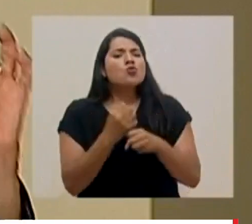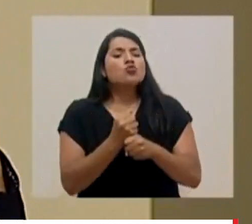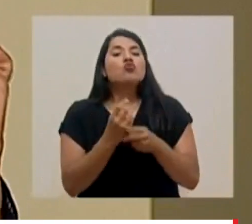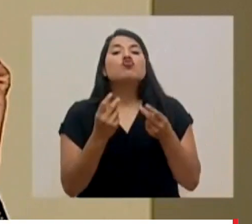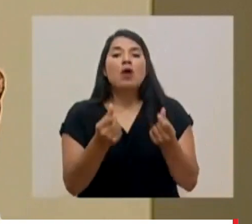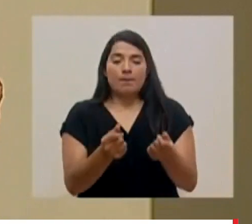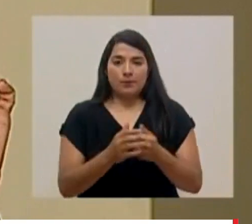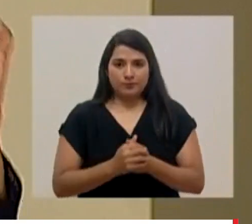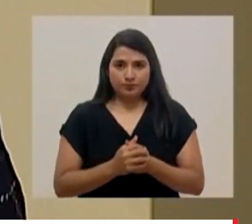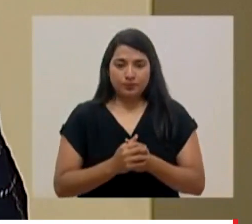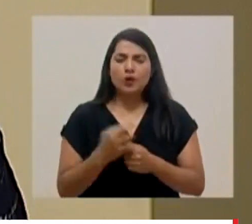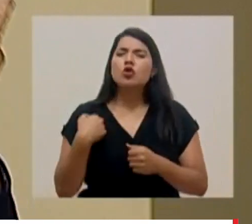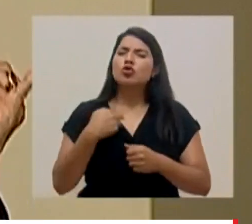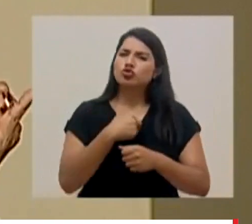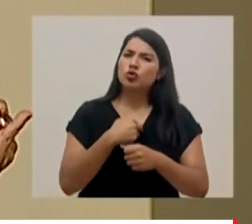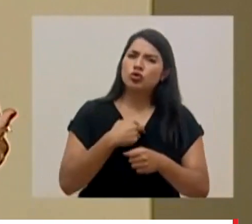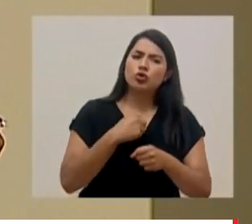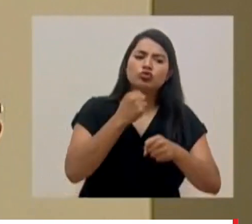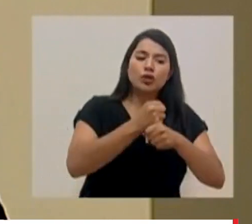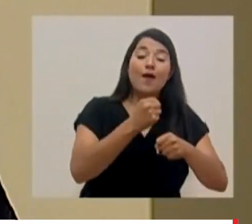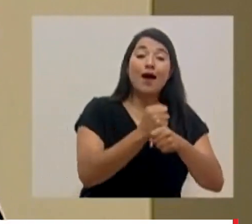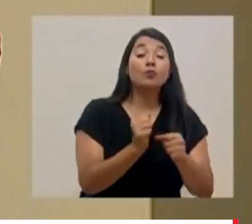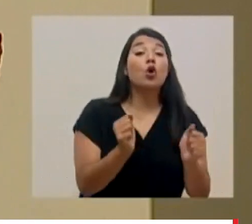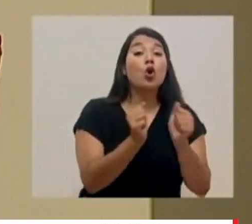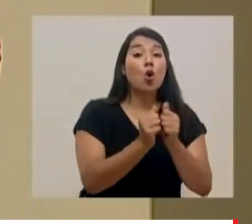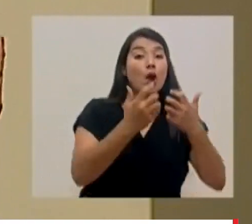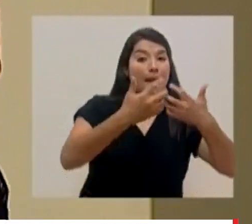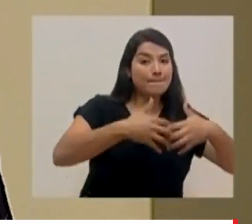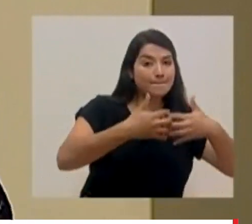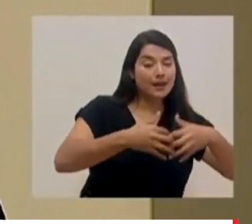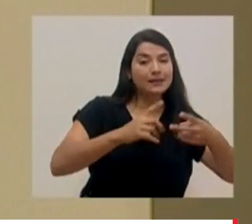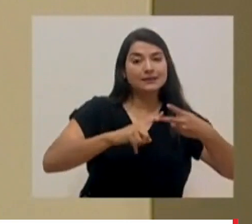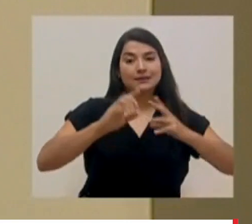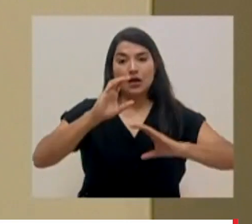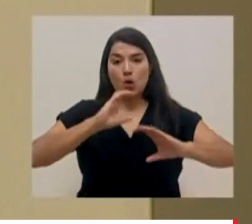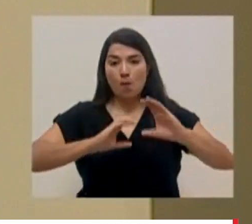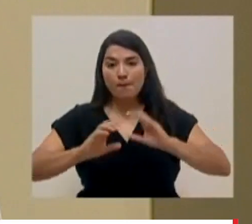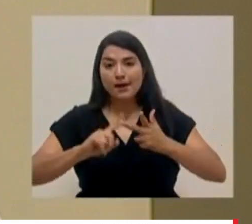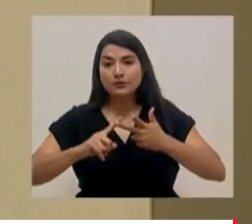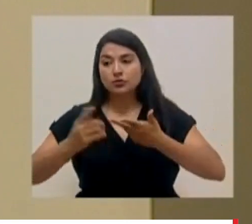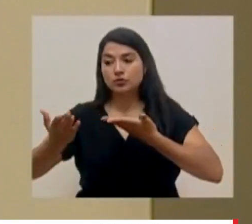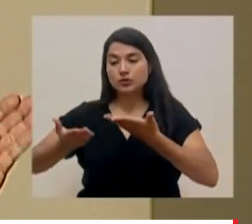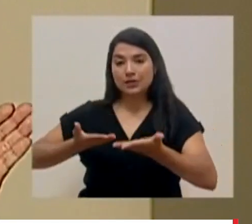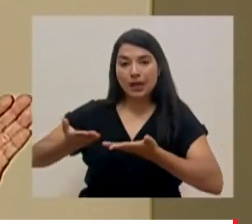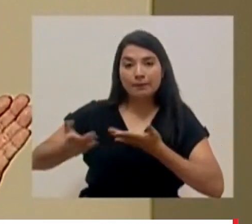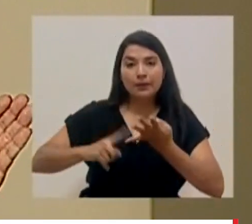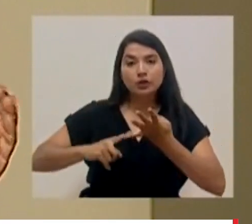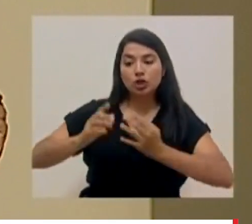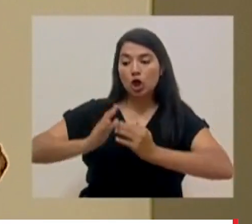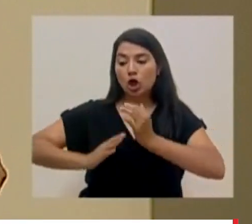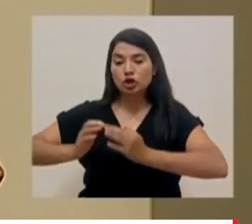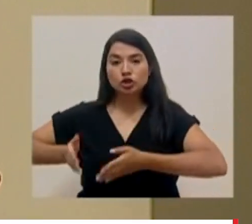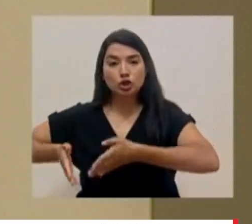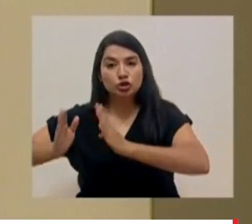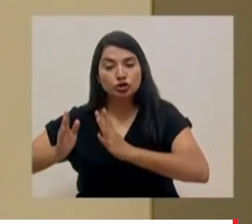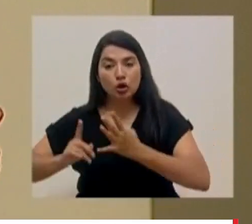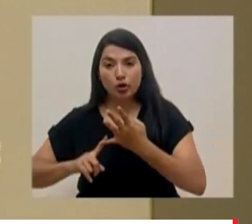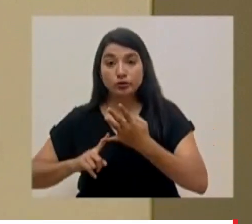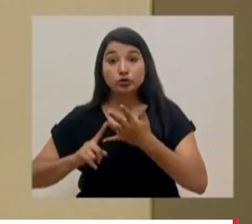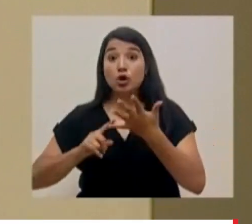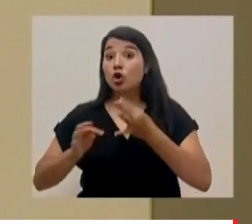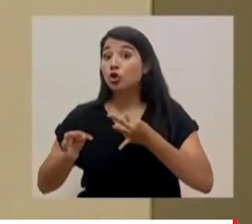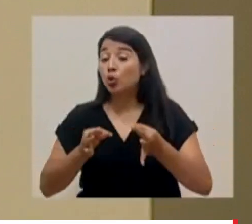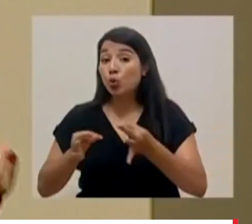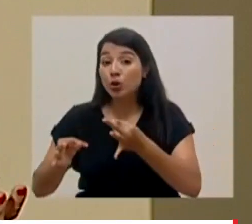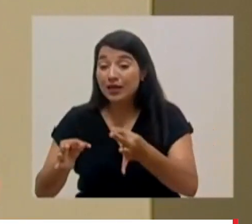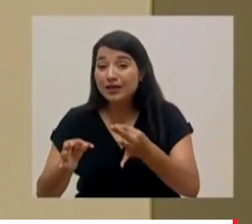cosas. Venimos trabajando sector industria, comercio, servicios, construcción, ¿verdad?